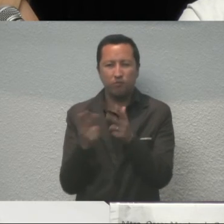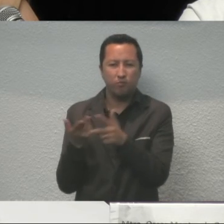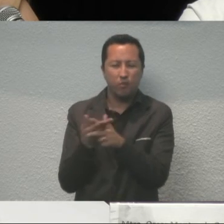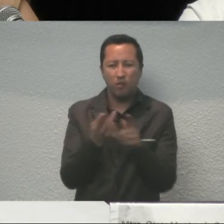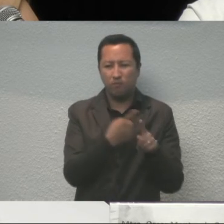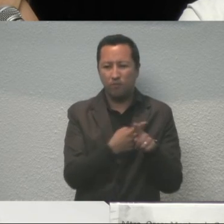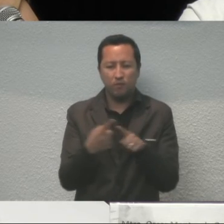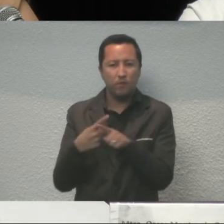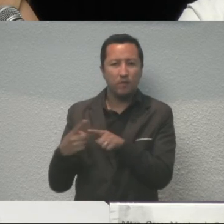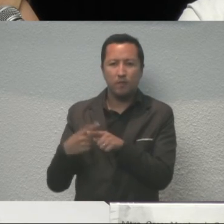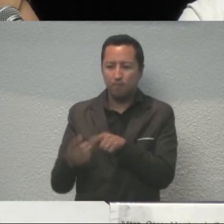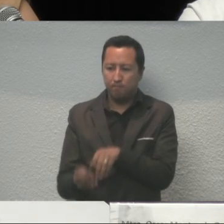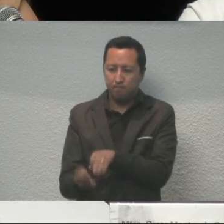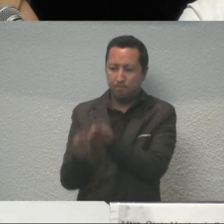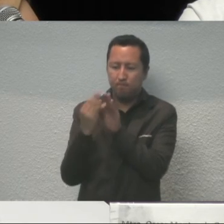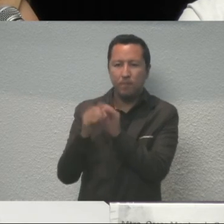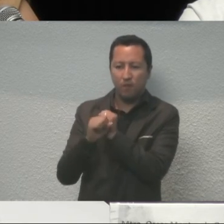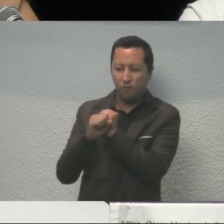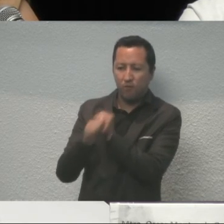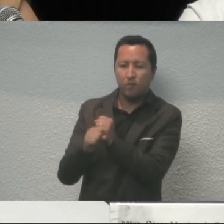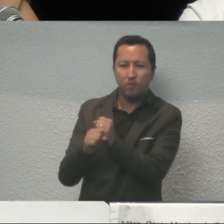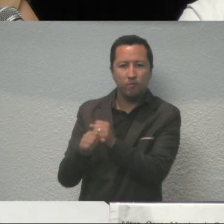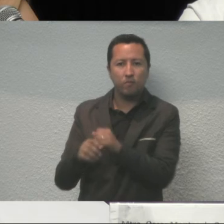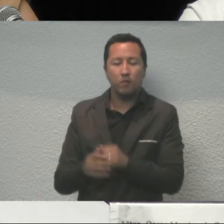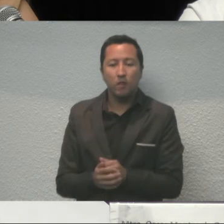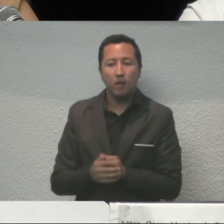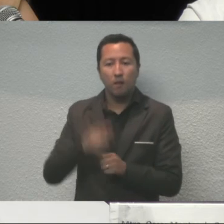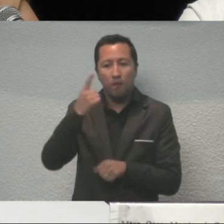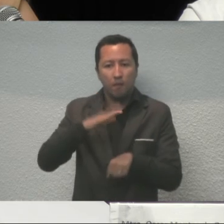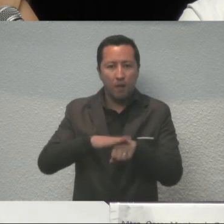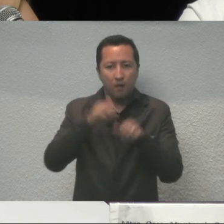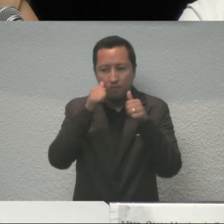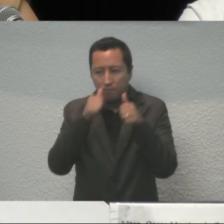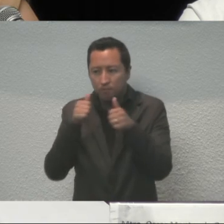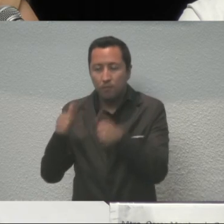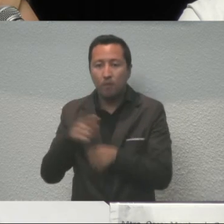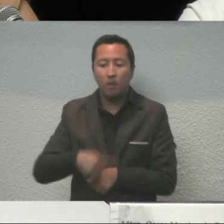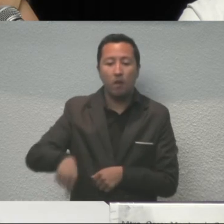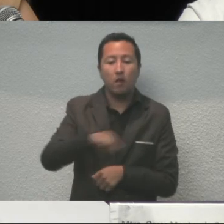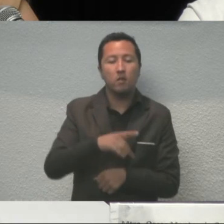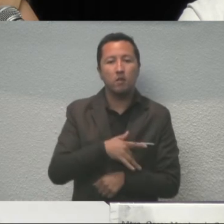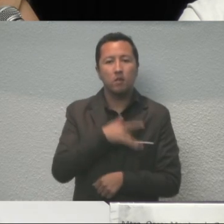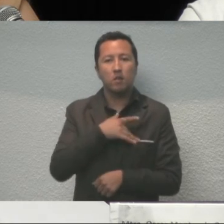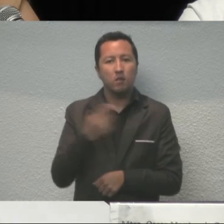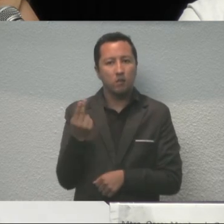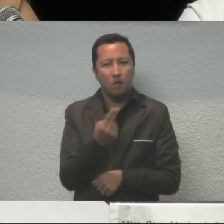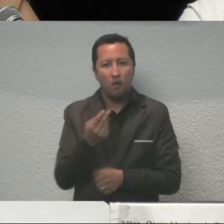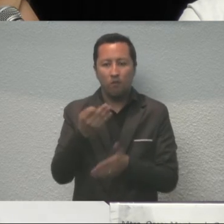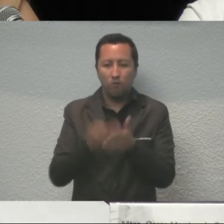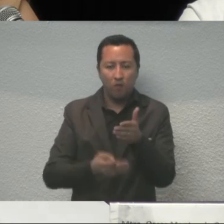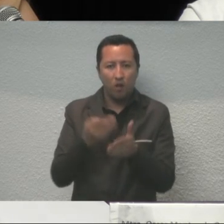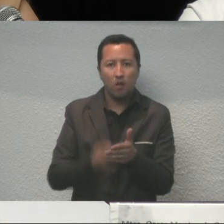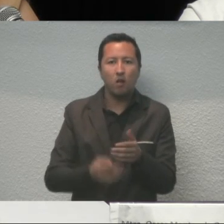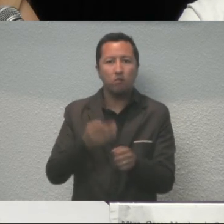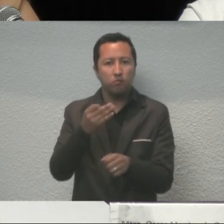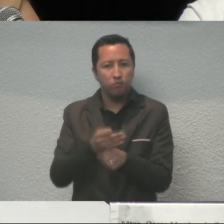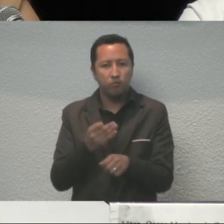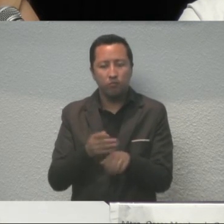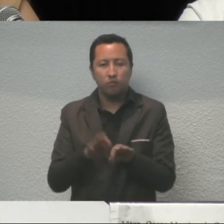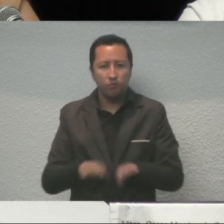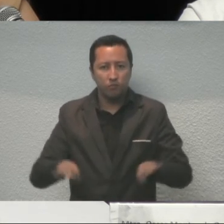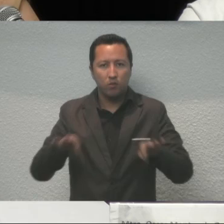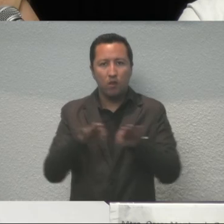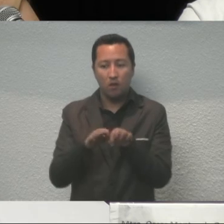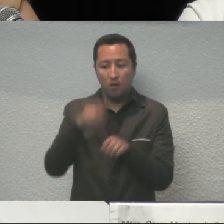manera coordinada, brindando servicios de alta calidad que satisfagan a las personas, cerraremos espacios a